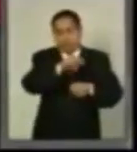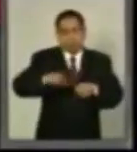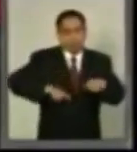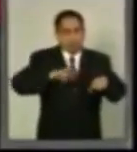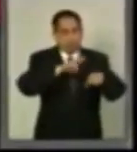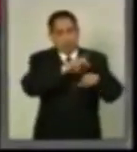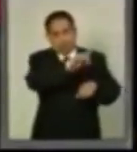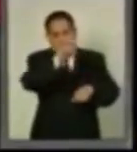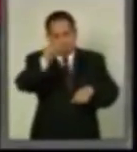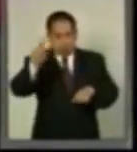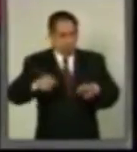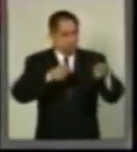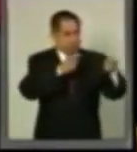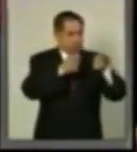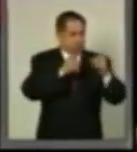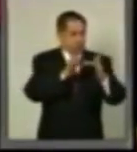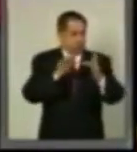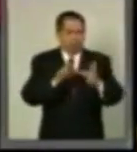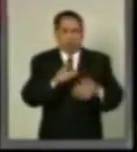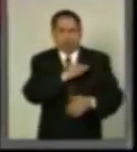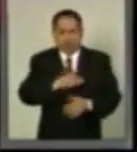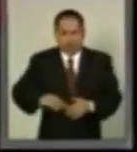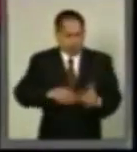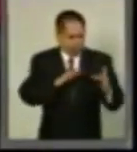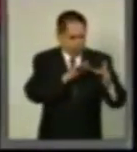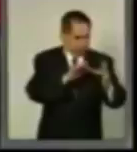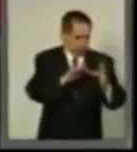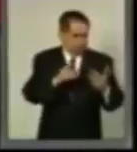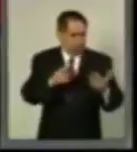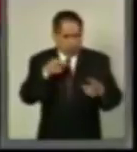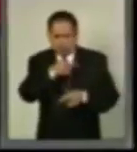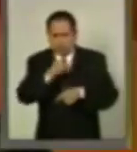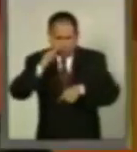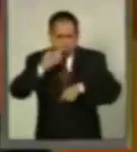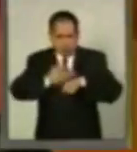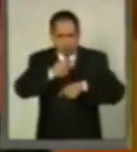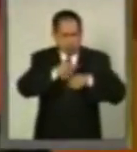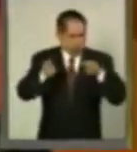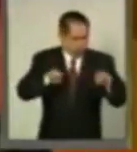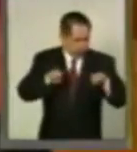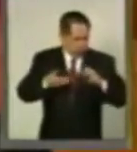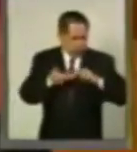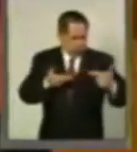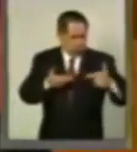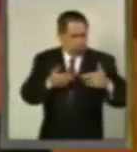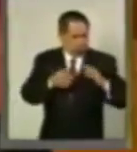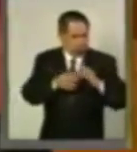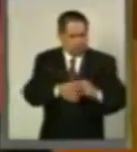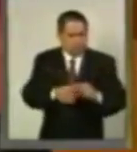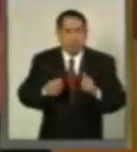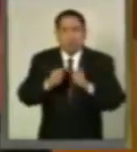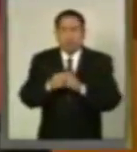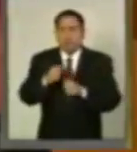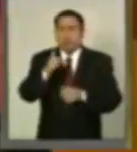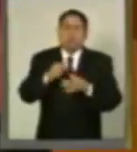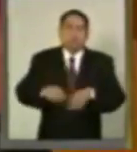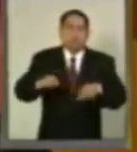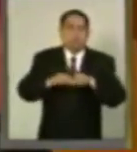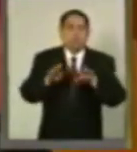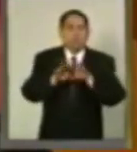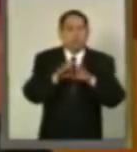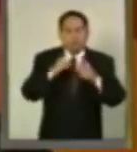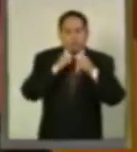federativas y los gobiernos municipales. Y hay que decir que la relación, pero sobre todo